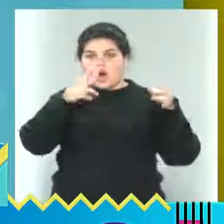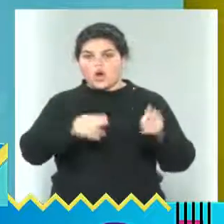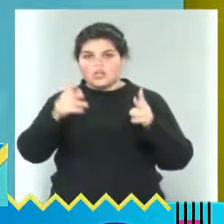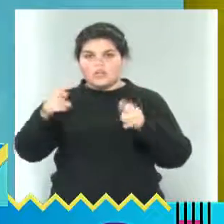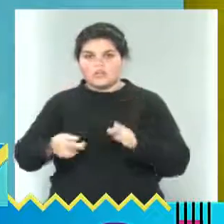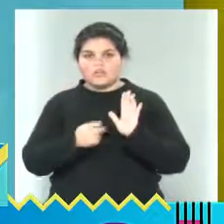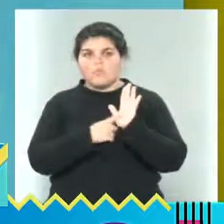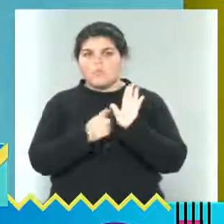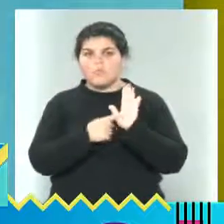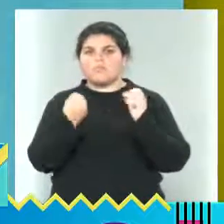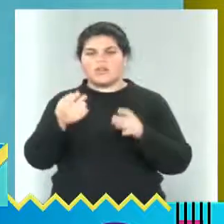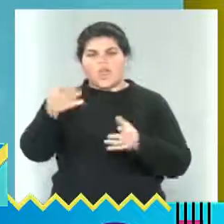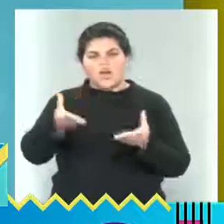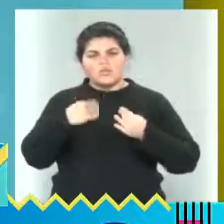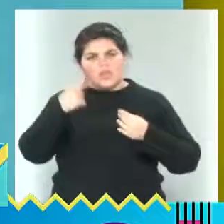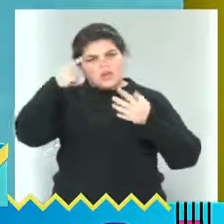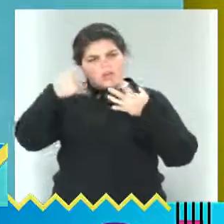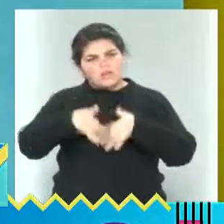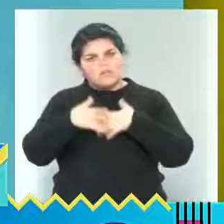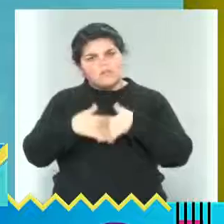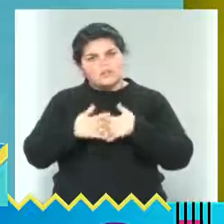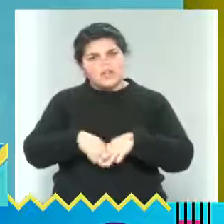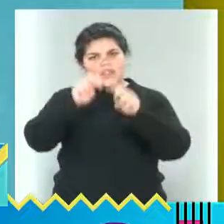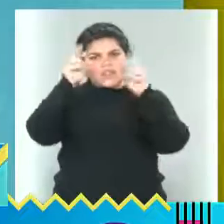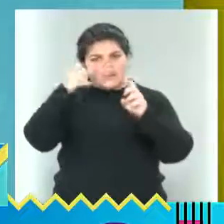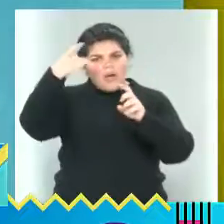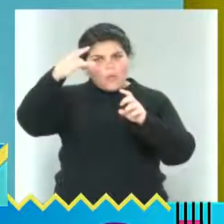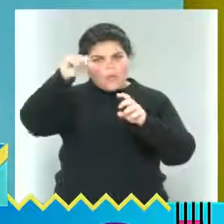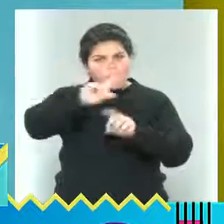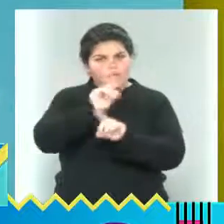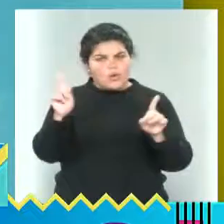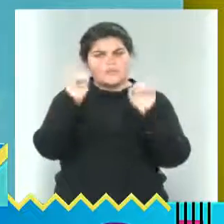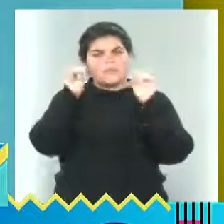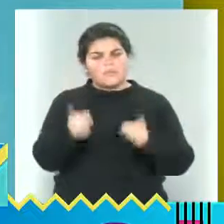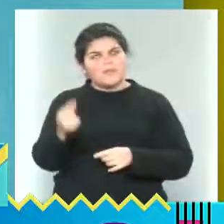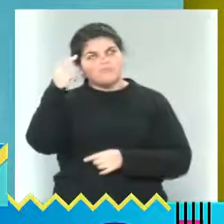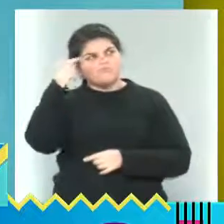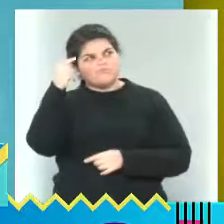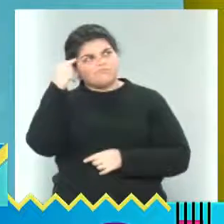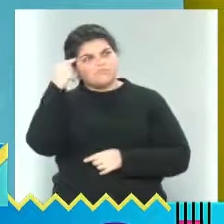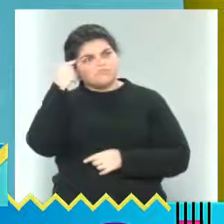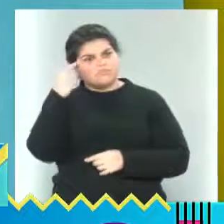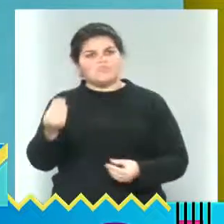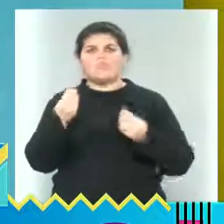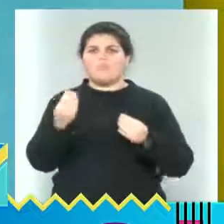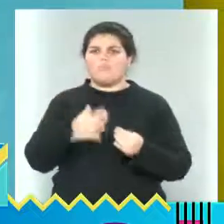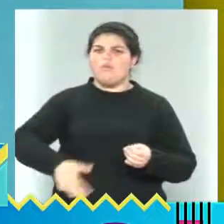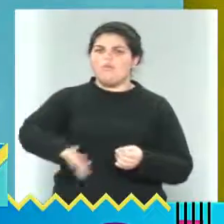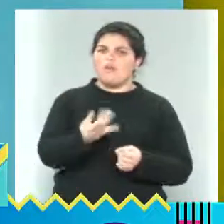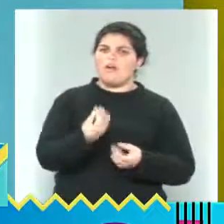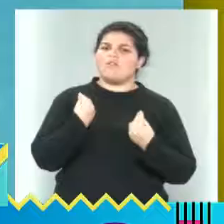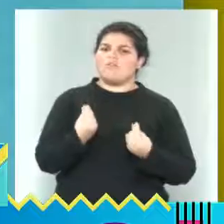llevado a reflexionar más allá de la temática en sí misma, ¿no? Porque nos ha hecho pensar, bueno, en qué sistema vivimos, en